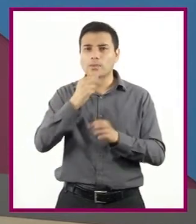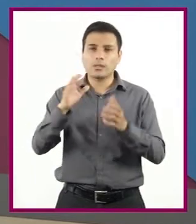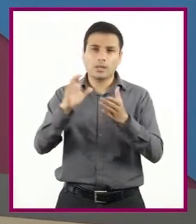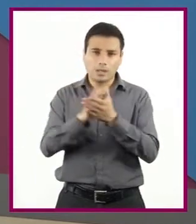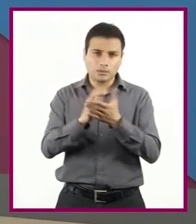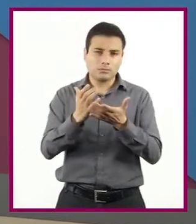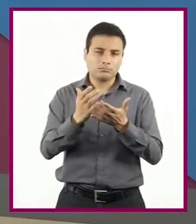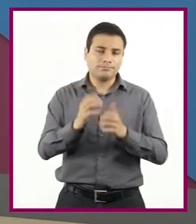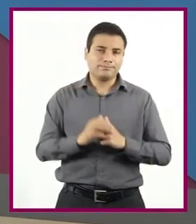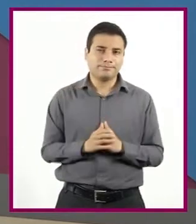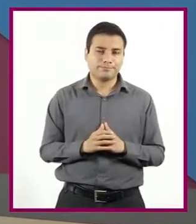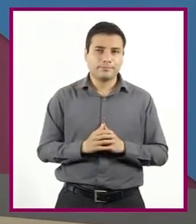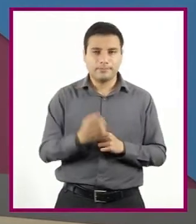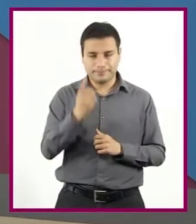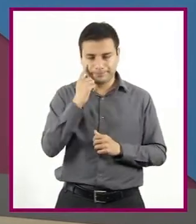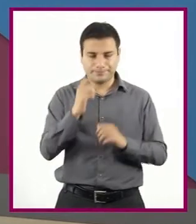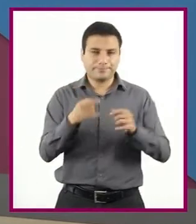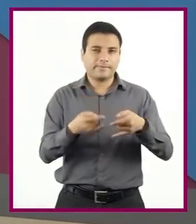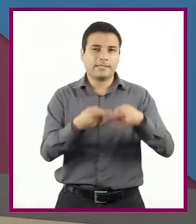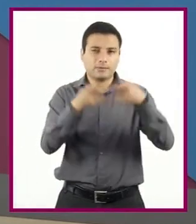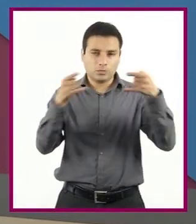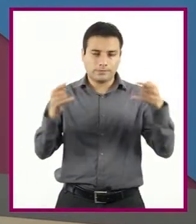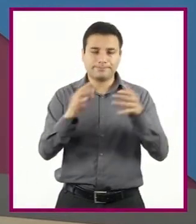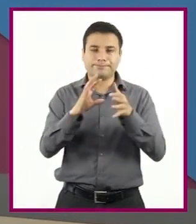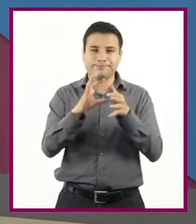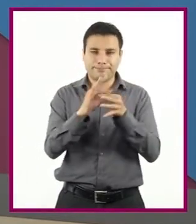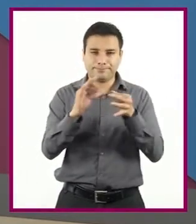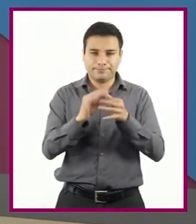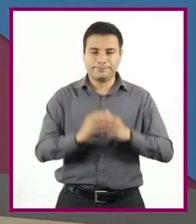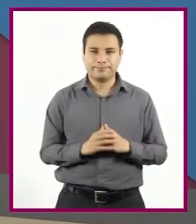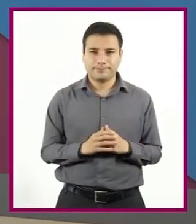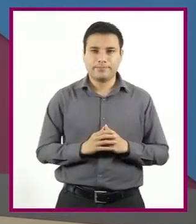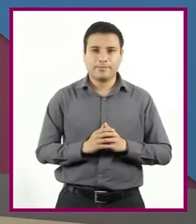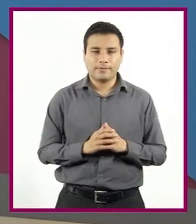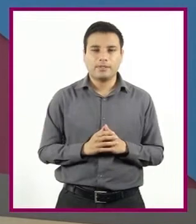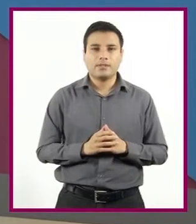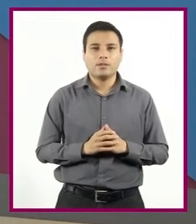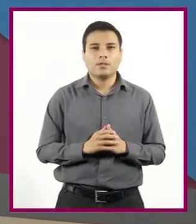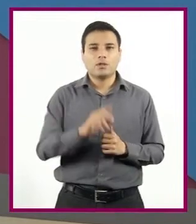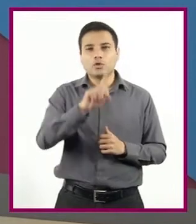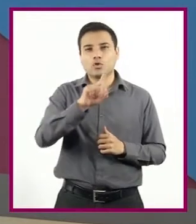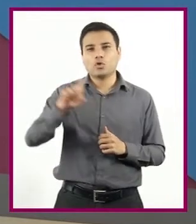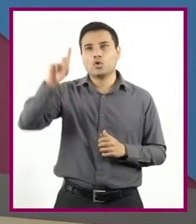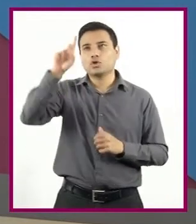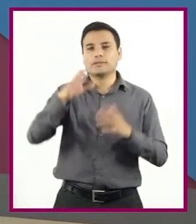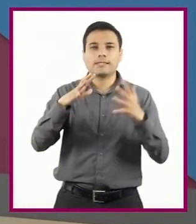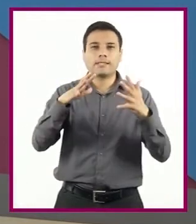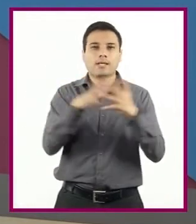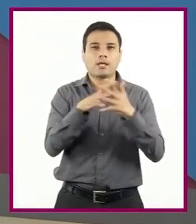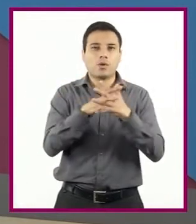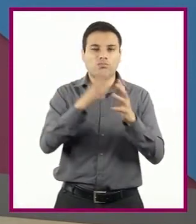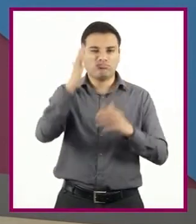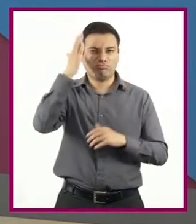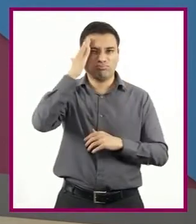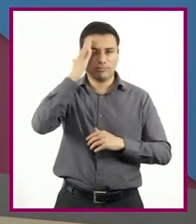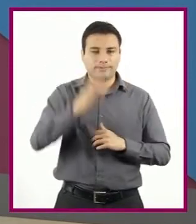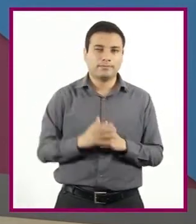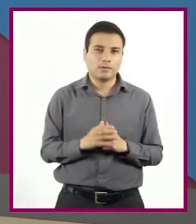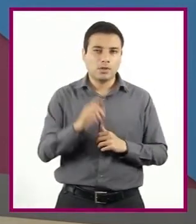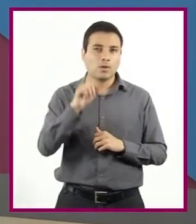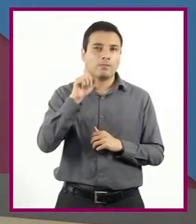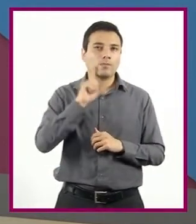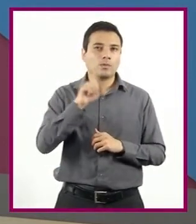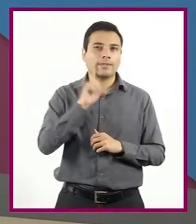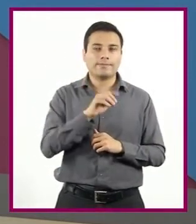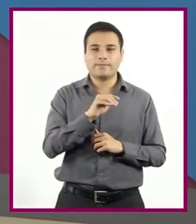les compartiré el mito del nacimiento de Huitzilopochtli, dios guerrero y tutelar de los mexicas. La arqueóloga Miriam